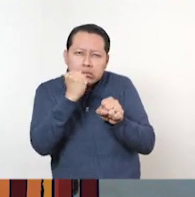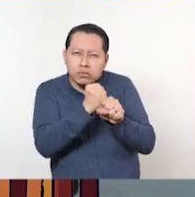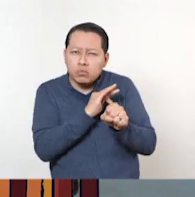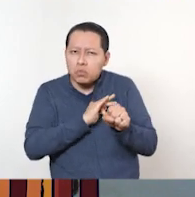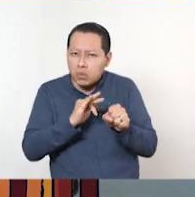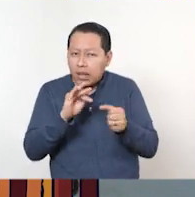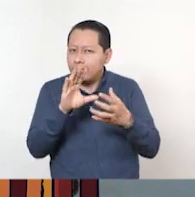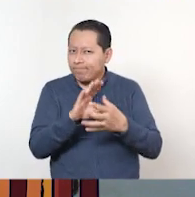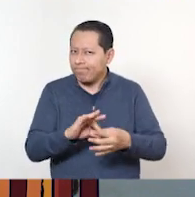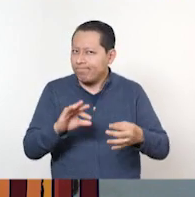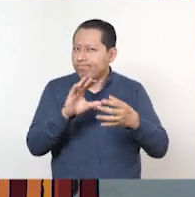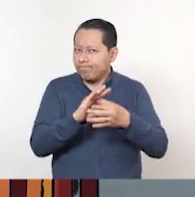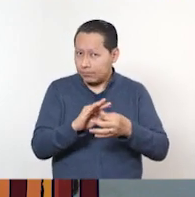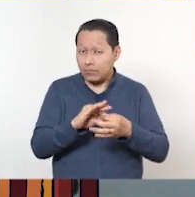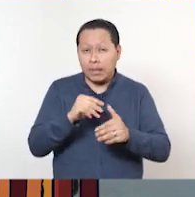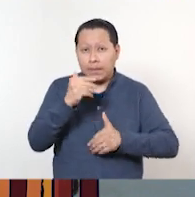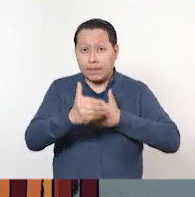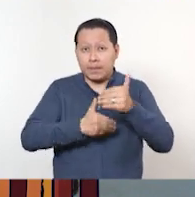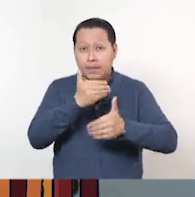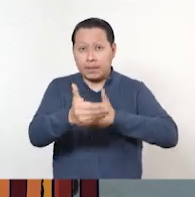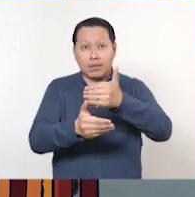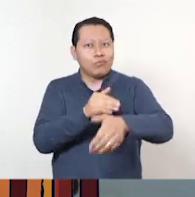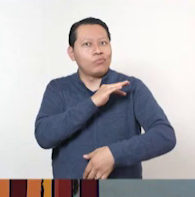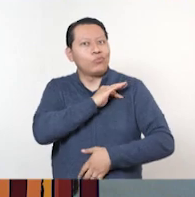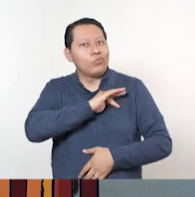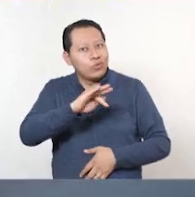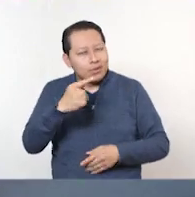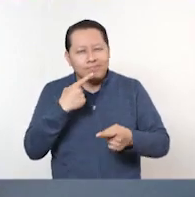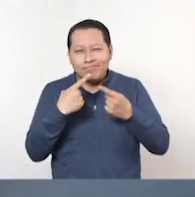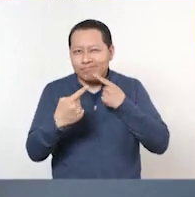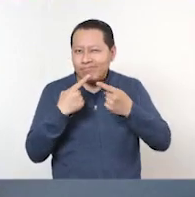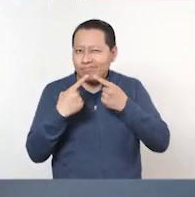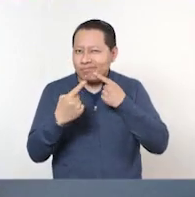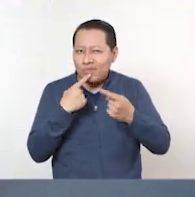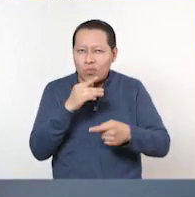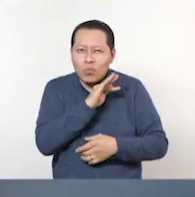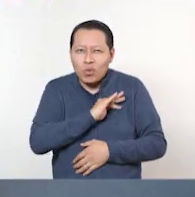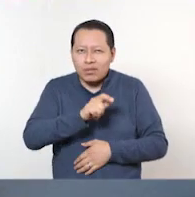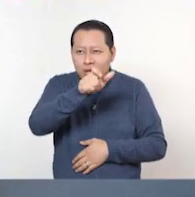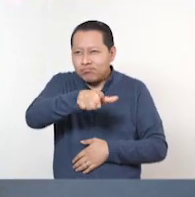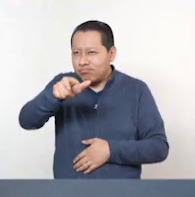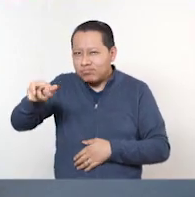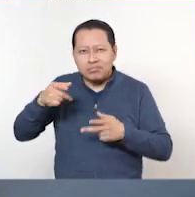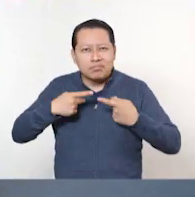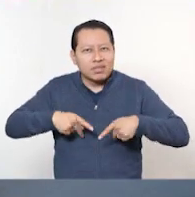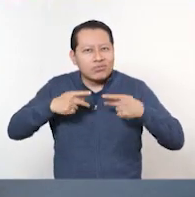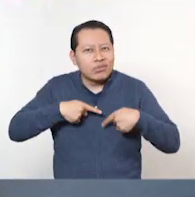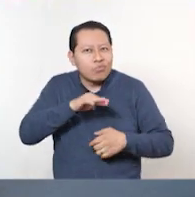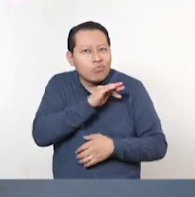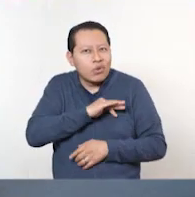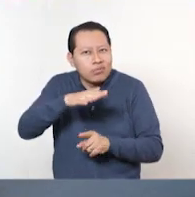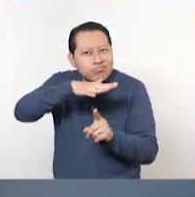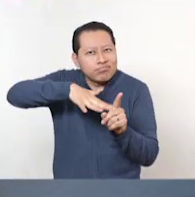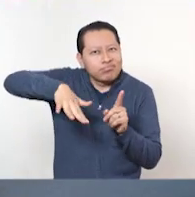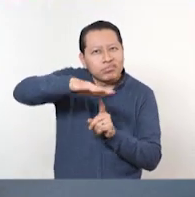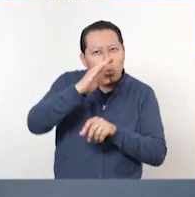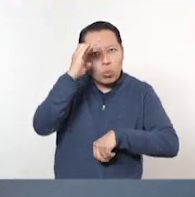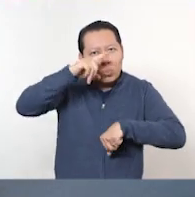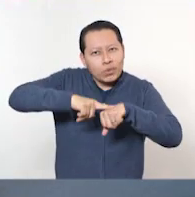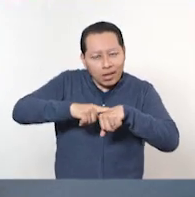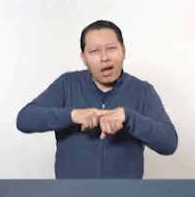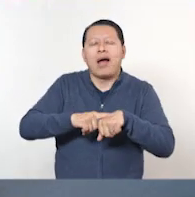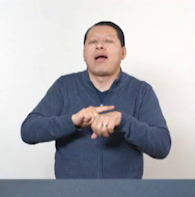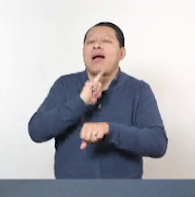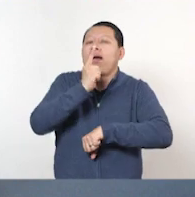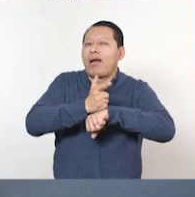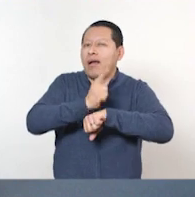explicar, y posiblemente puedas hablar y entablar un diálogo conociendo a las personas en su